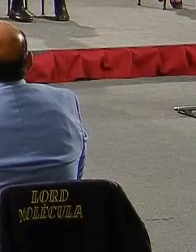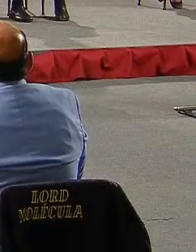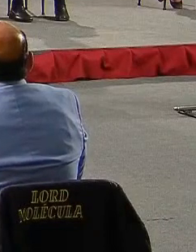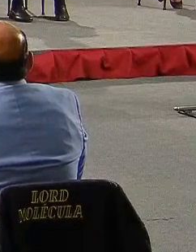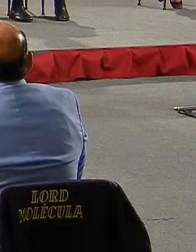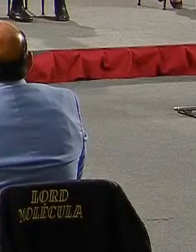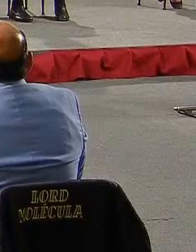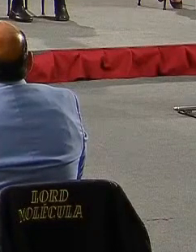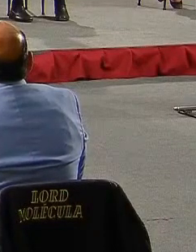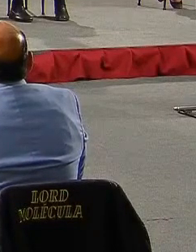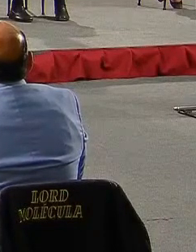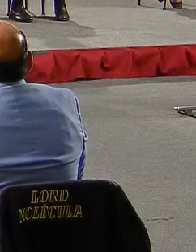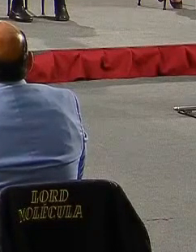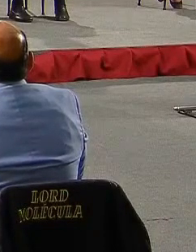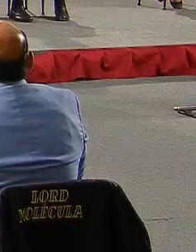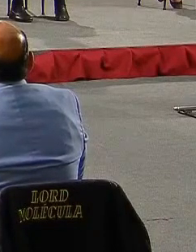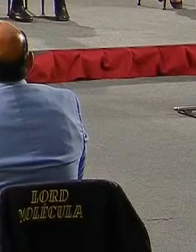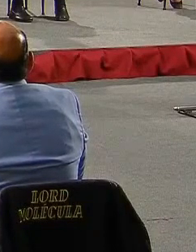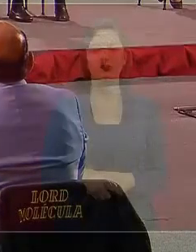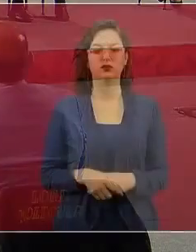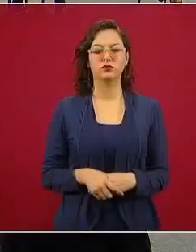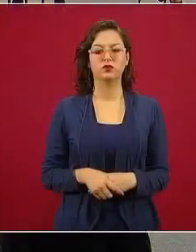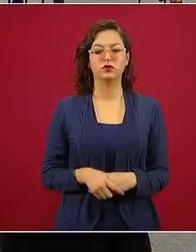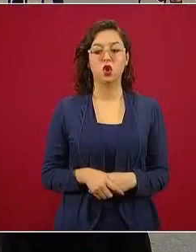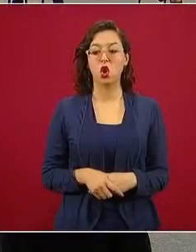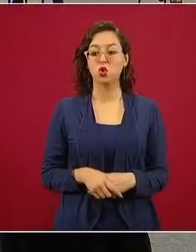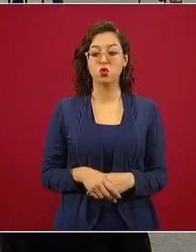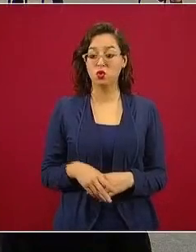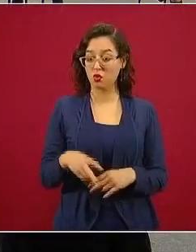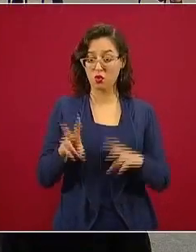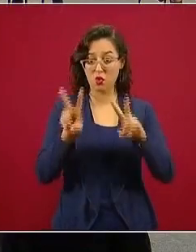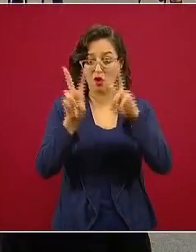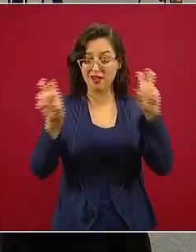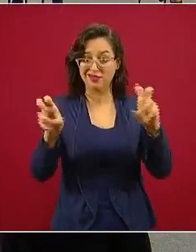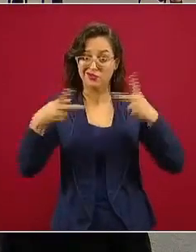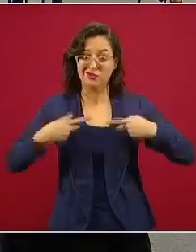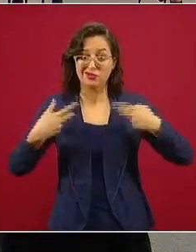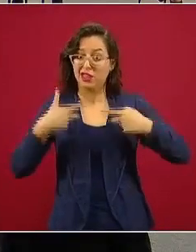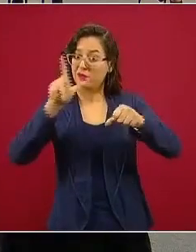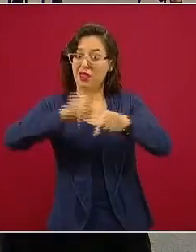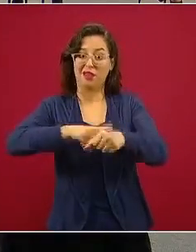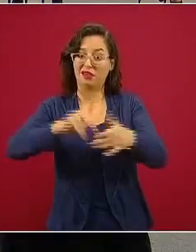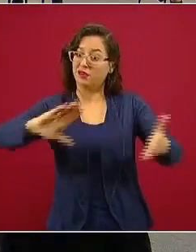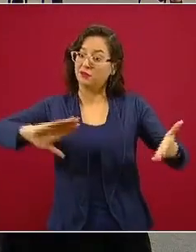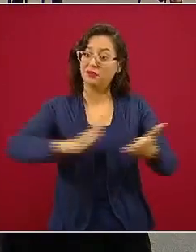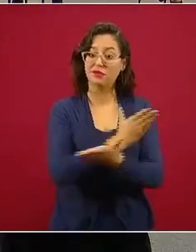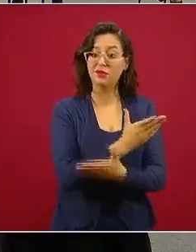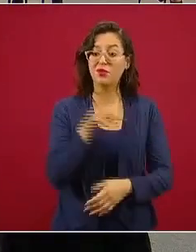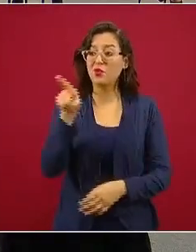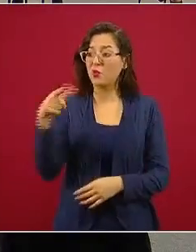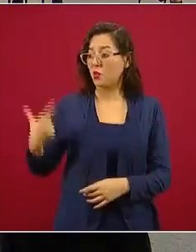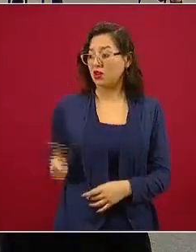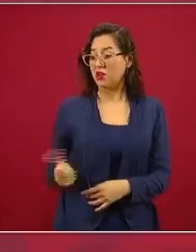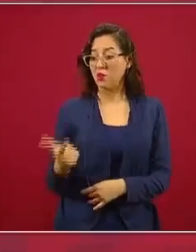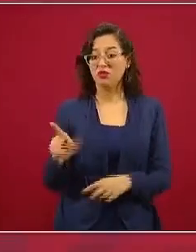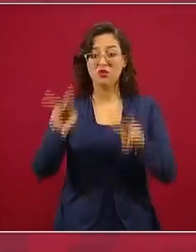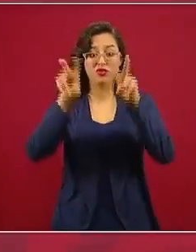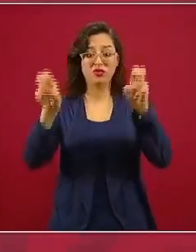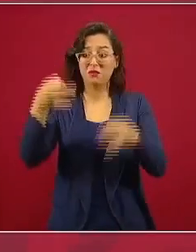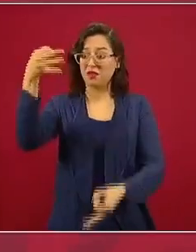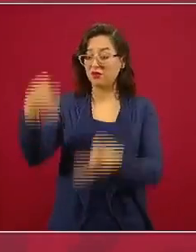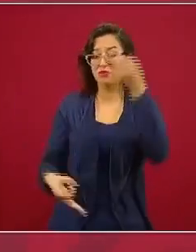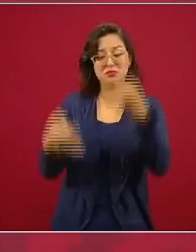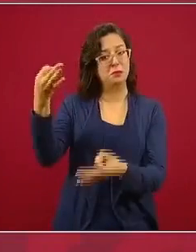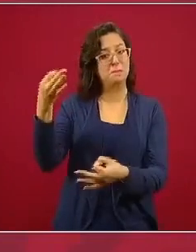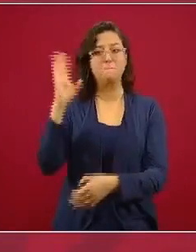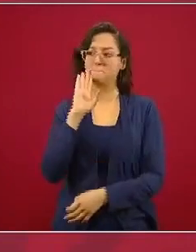Guanajuato en cuanto a la impartición de justicia. Y